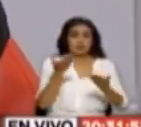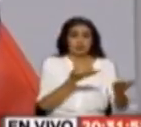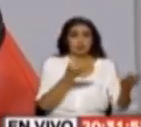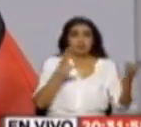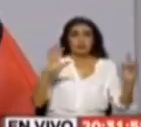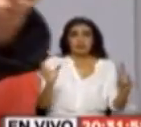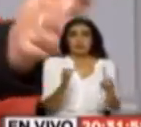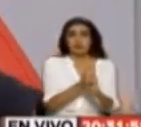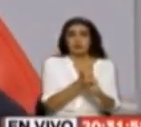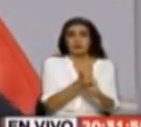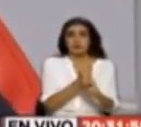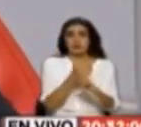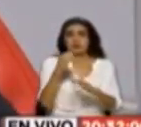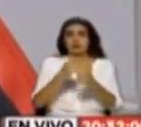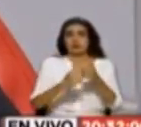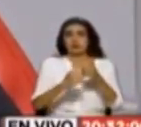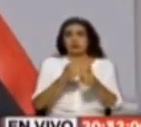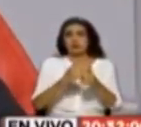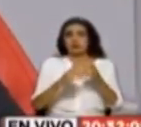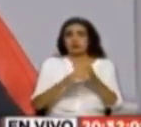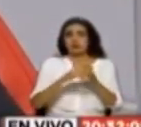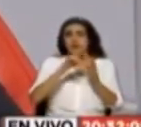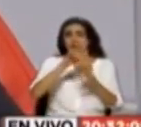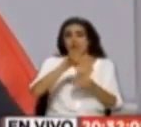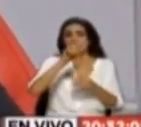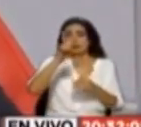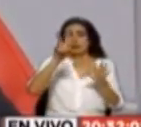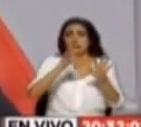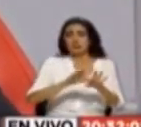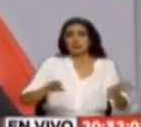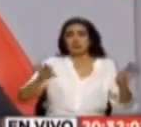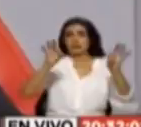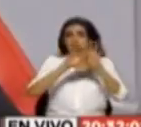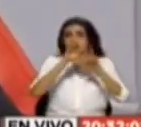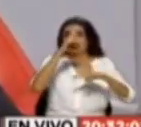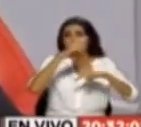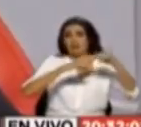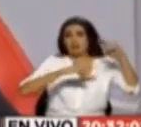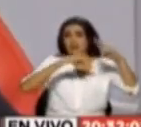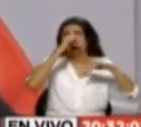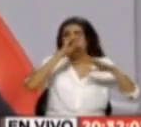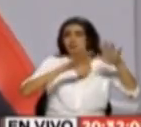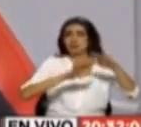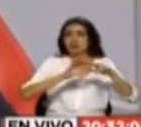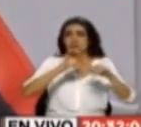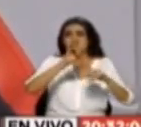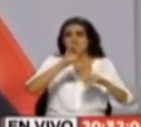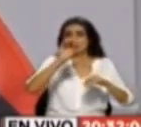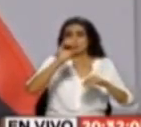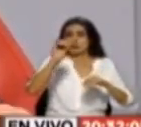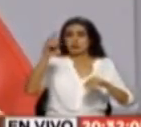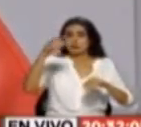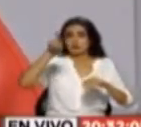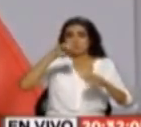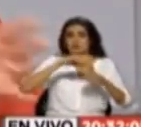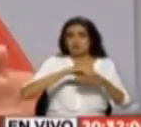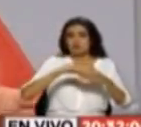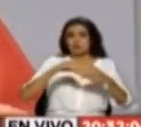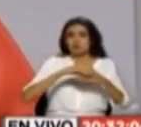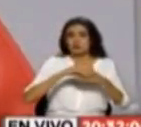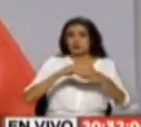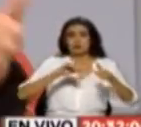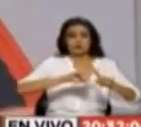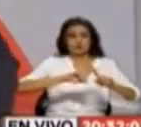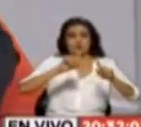logrando destrabar todas estas dificultades, 32 importantes obras que bordean los 200 millones de dólares. En